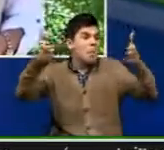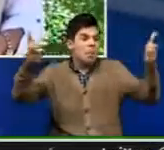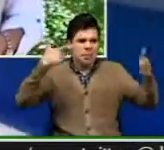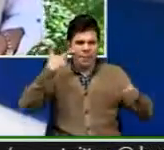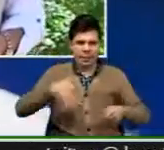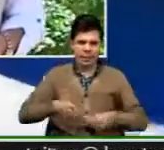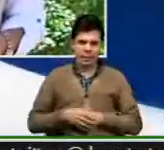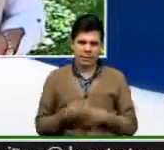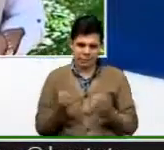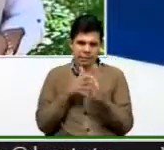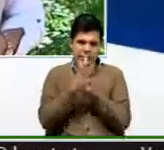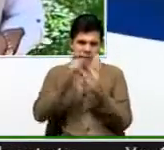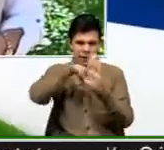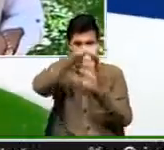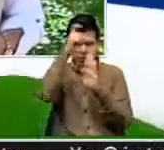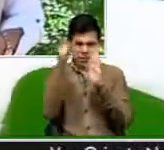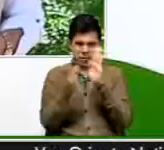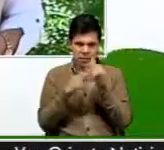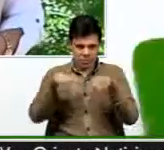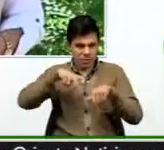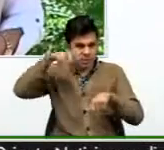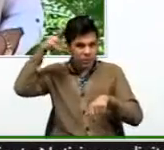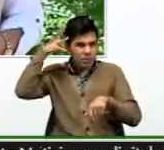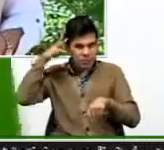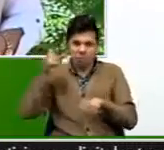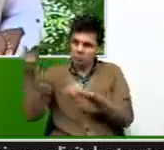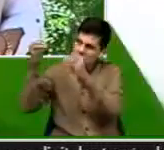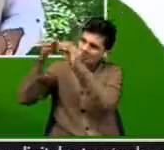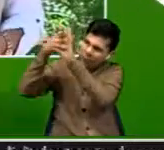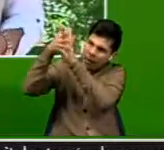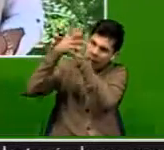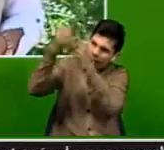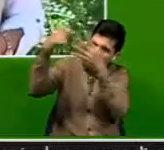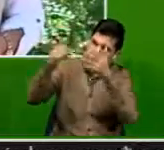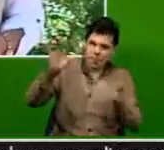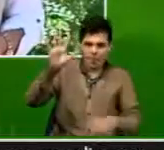información que tenemos por el momento desde la capital de norte de Santander. Siguen ustedes con más noticias en estudio. Muy buenas tardes.